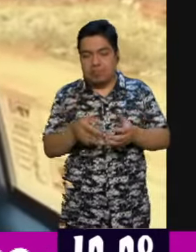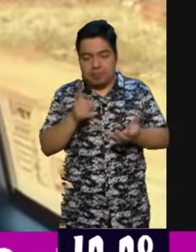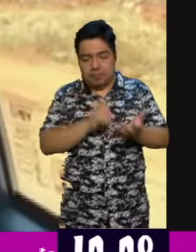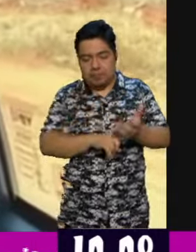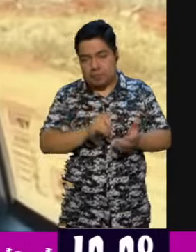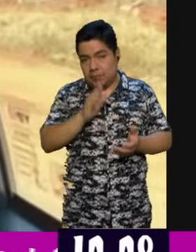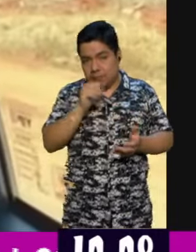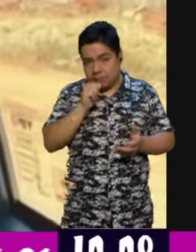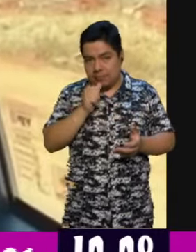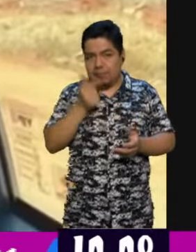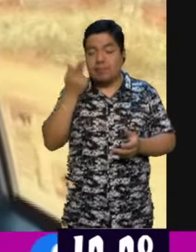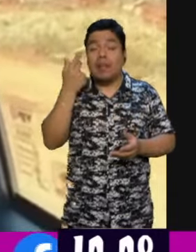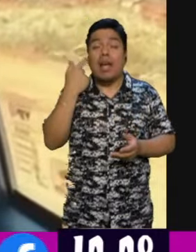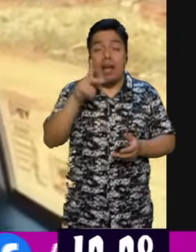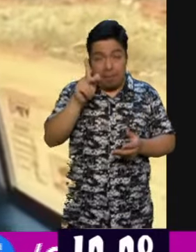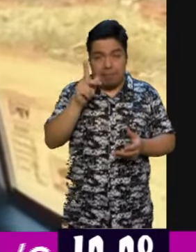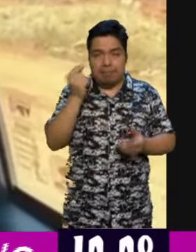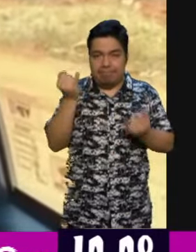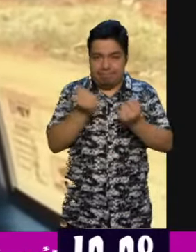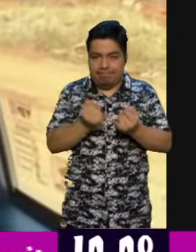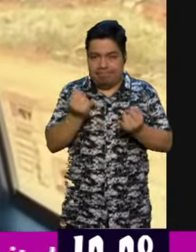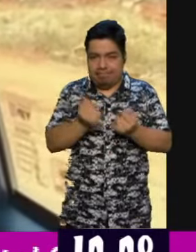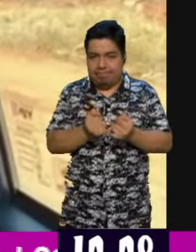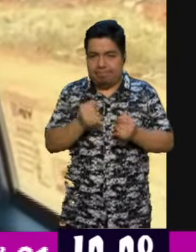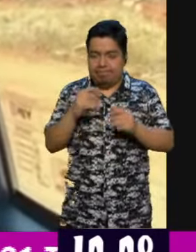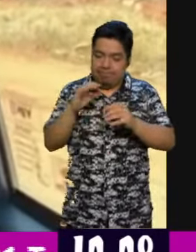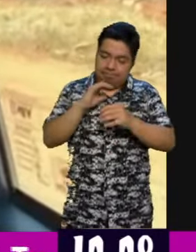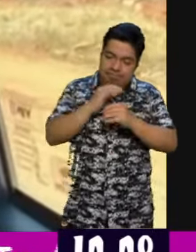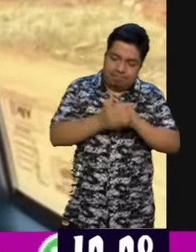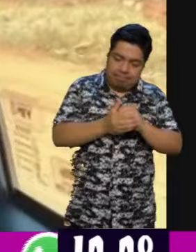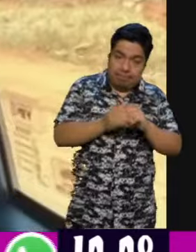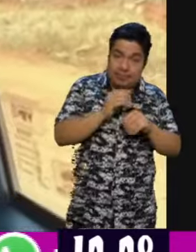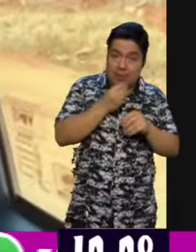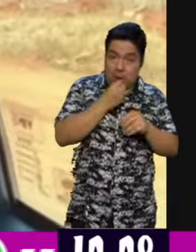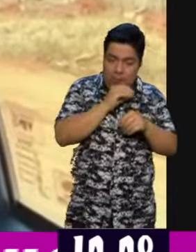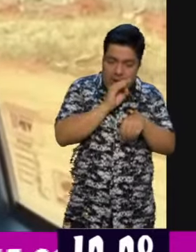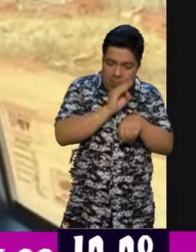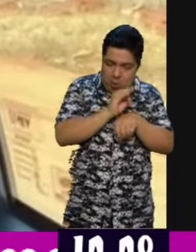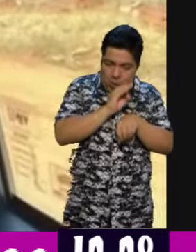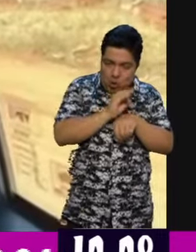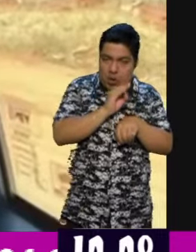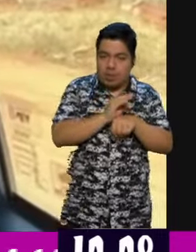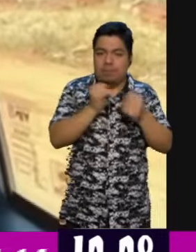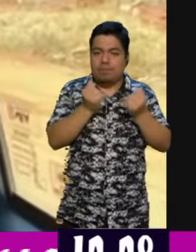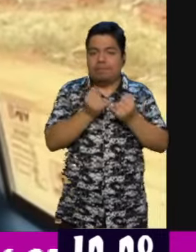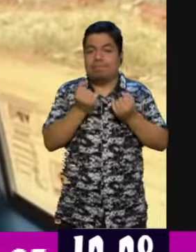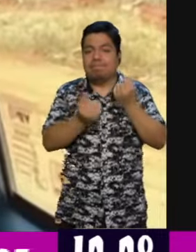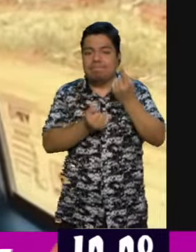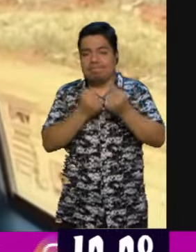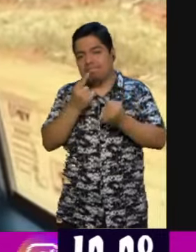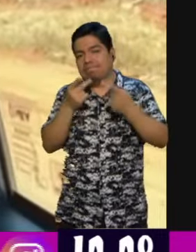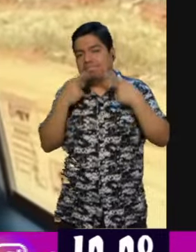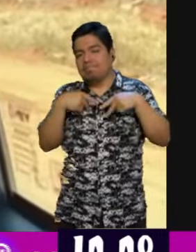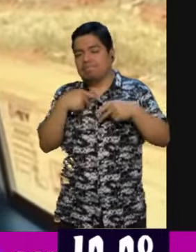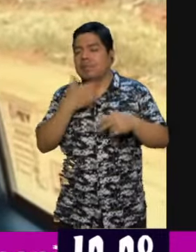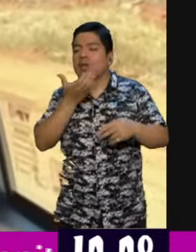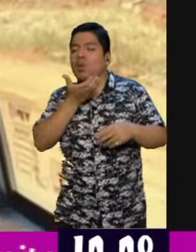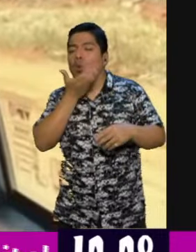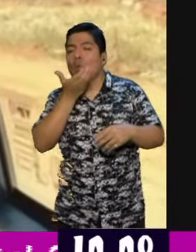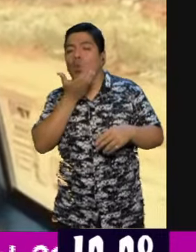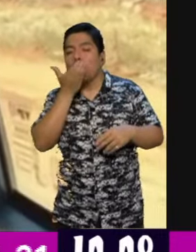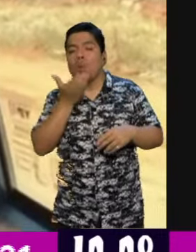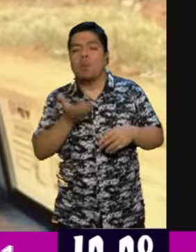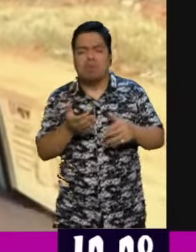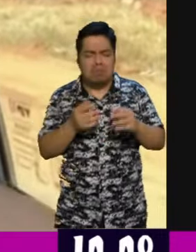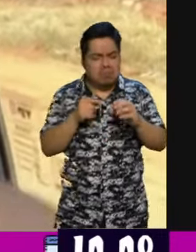huevo. Pero también sirve para proteger lo que es el huevo como alimento, ¿sí? Pues mucha gente tiene la costumbre de ver ahí